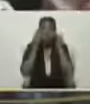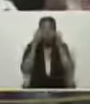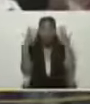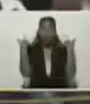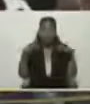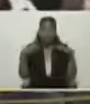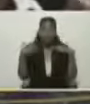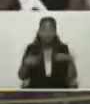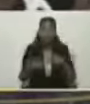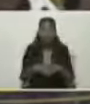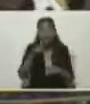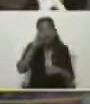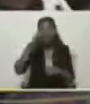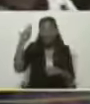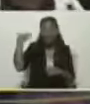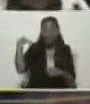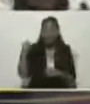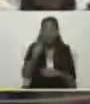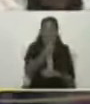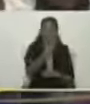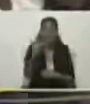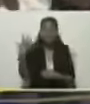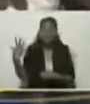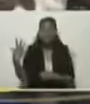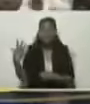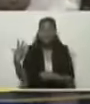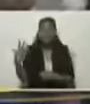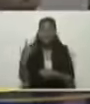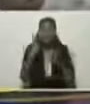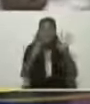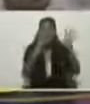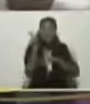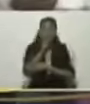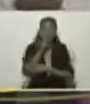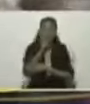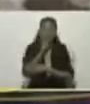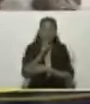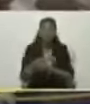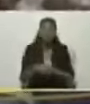Impresionante. El 25 cumplimos siete meses